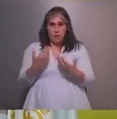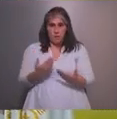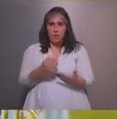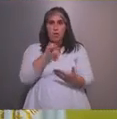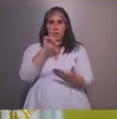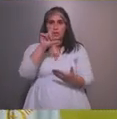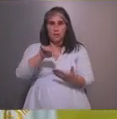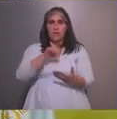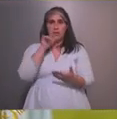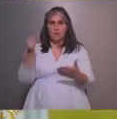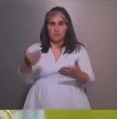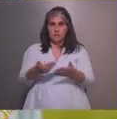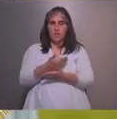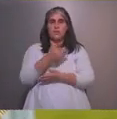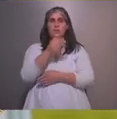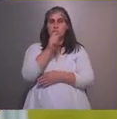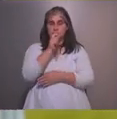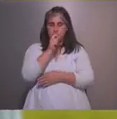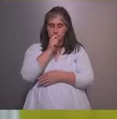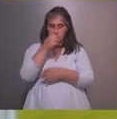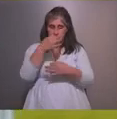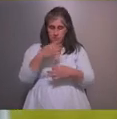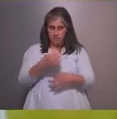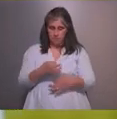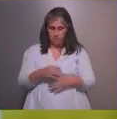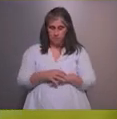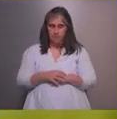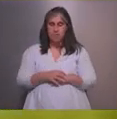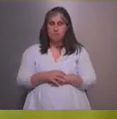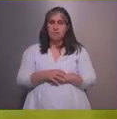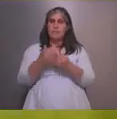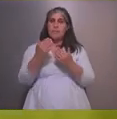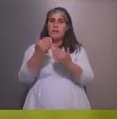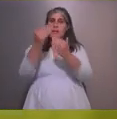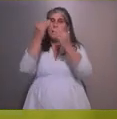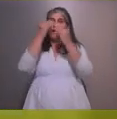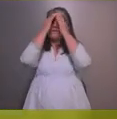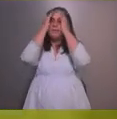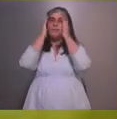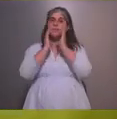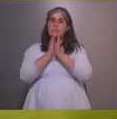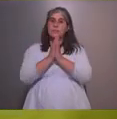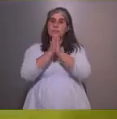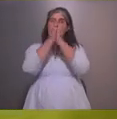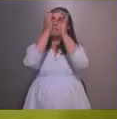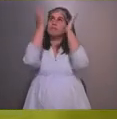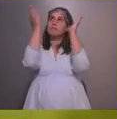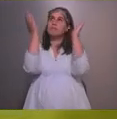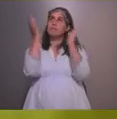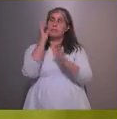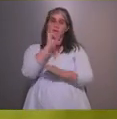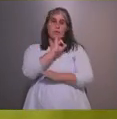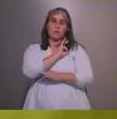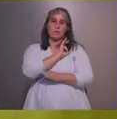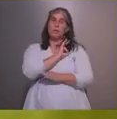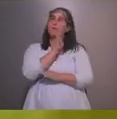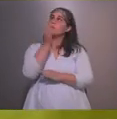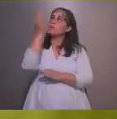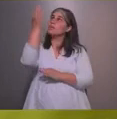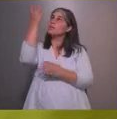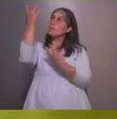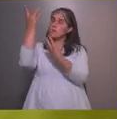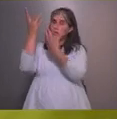y en la hora de nuestra muerte. Amén. Dios te salve, María, llena eres de gracia,